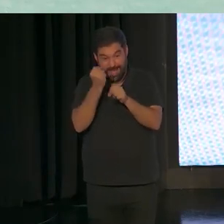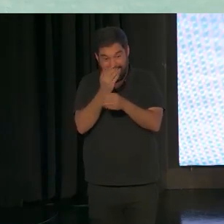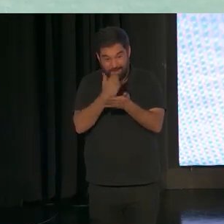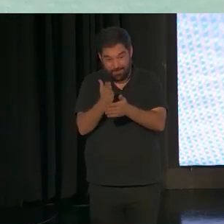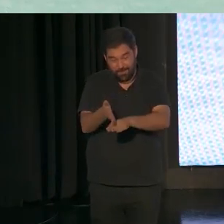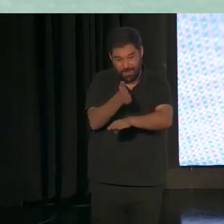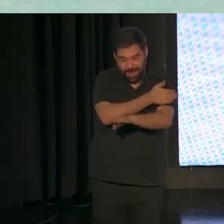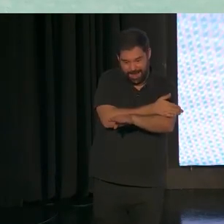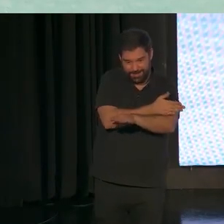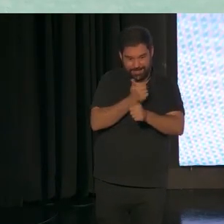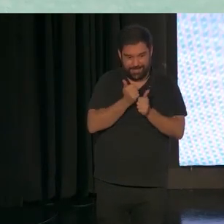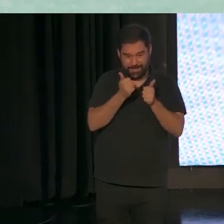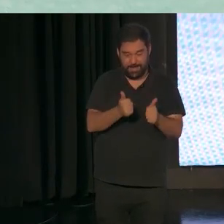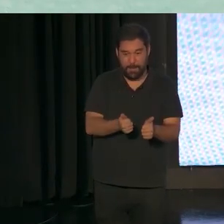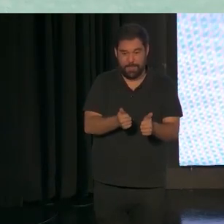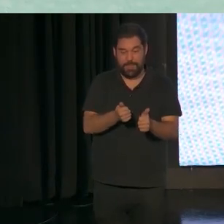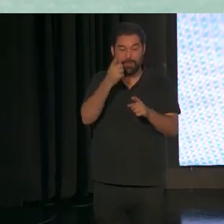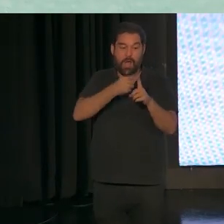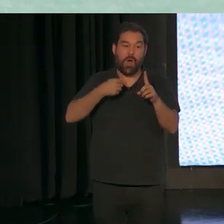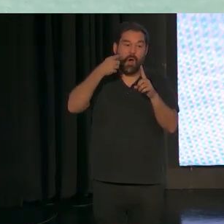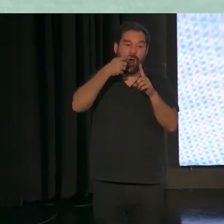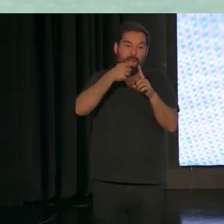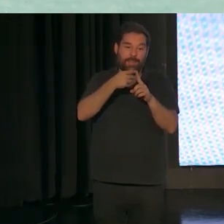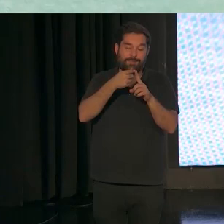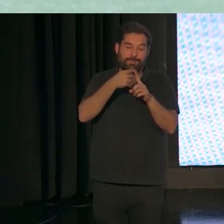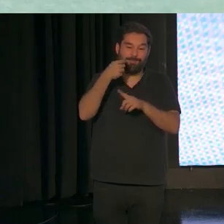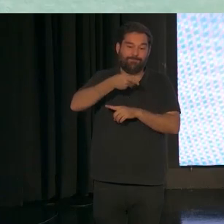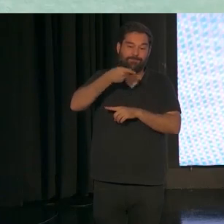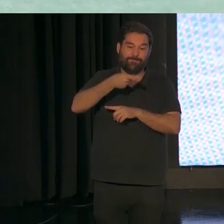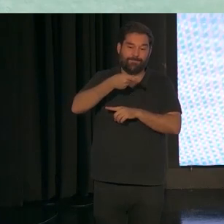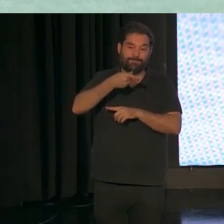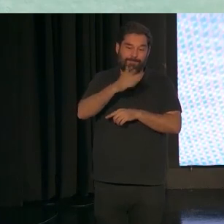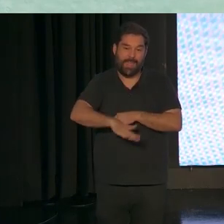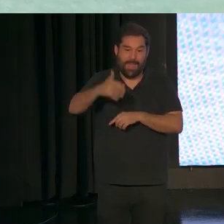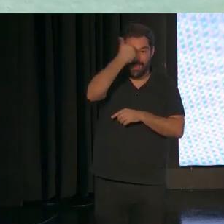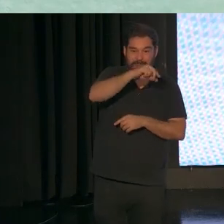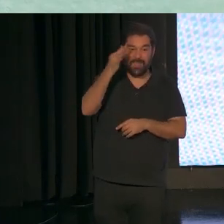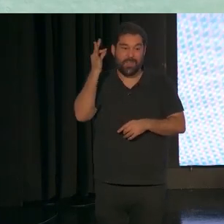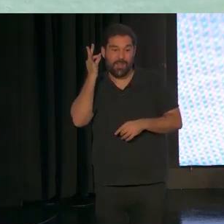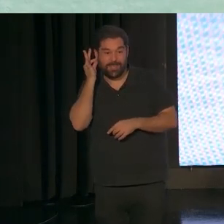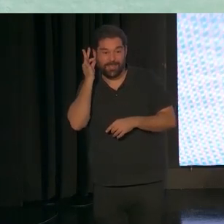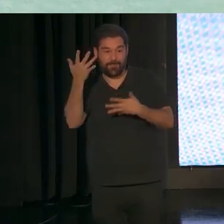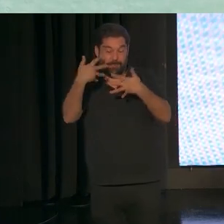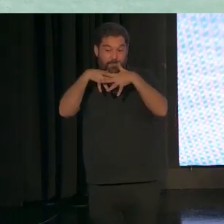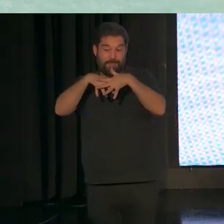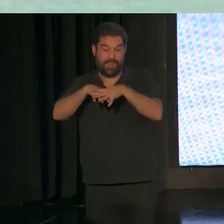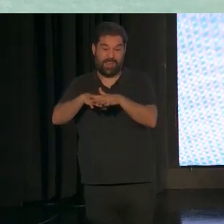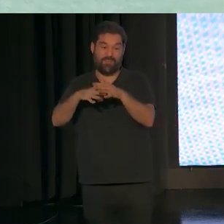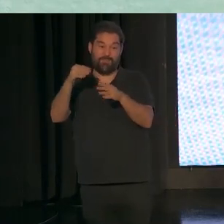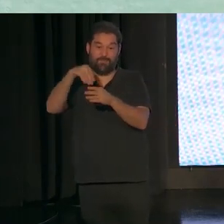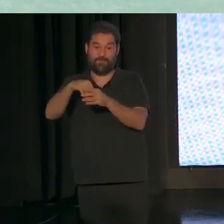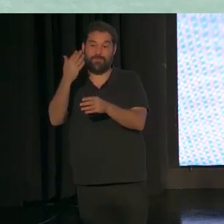anterior muy bien trabajado para que ese niño esa niña eh sean recibidos como se merecen Y esa familia